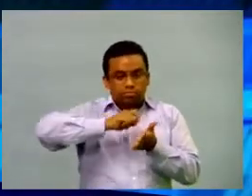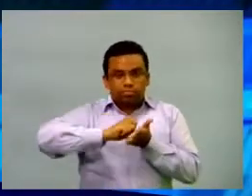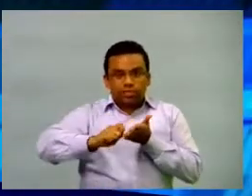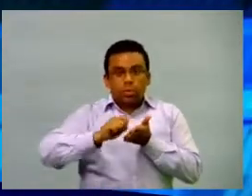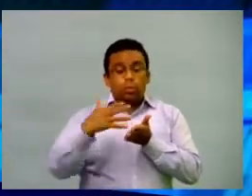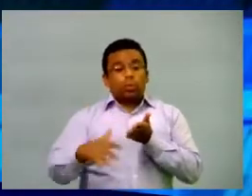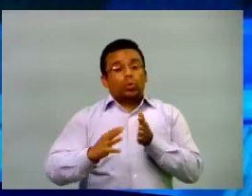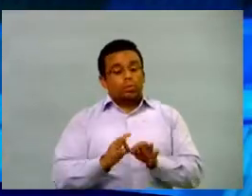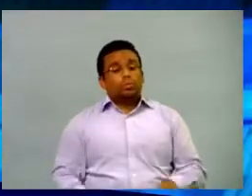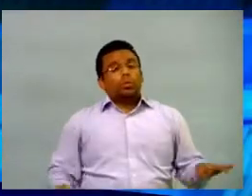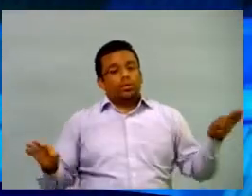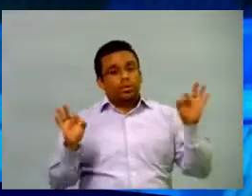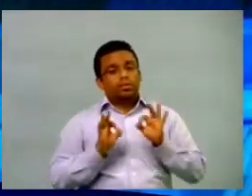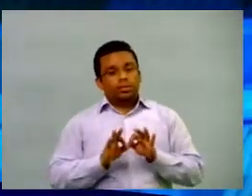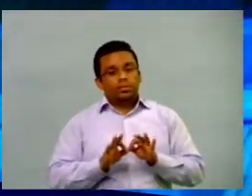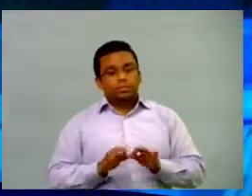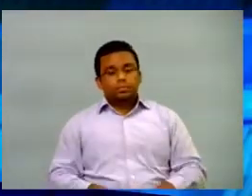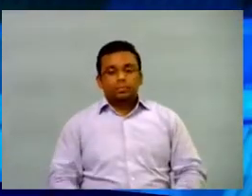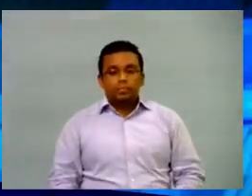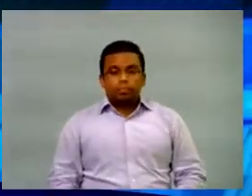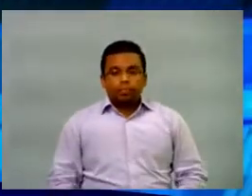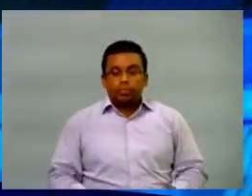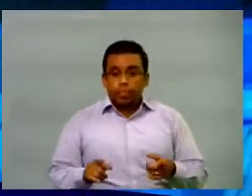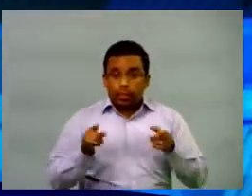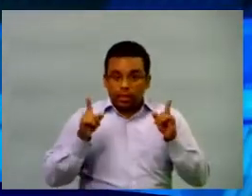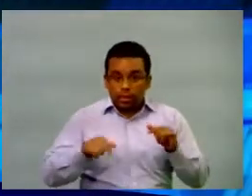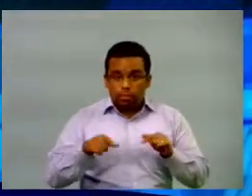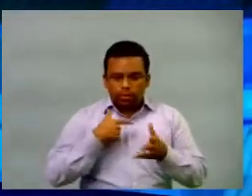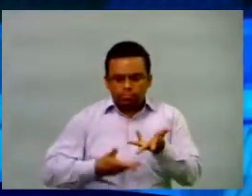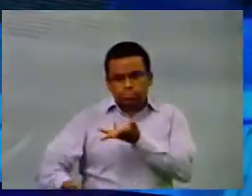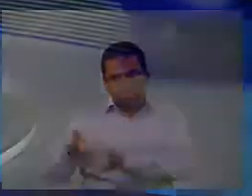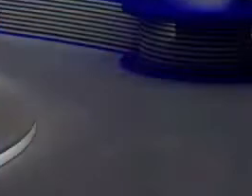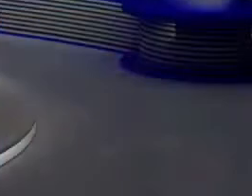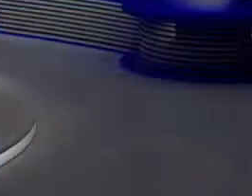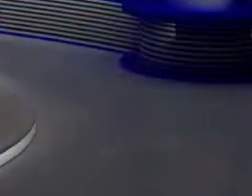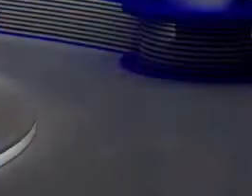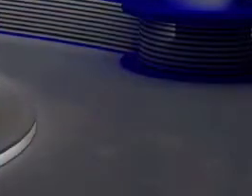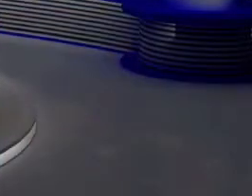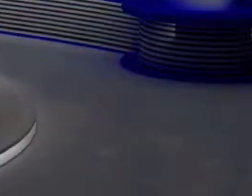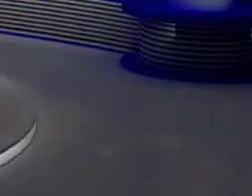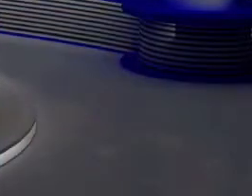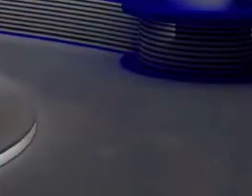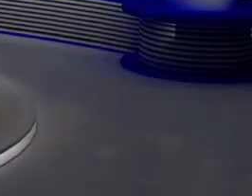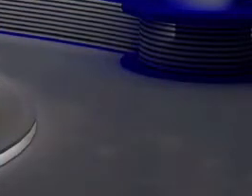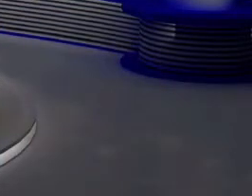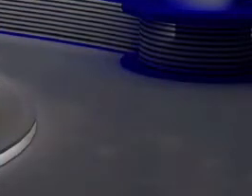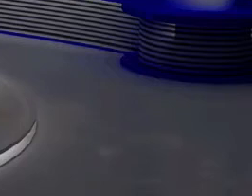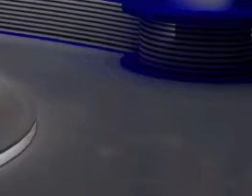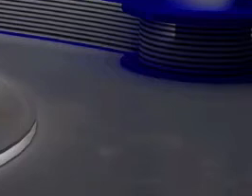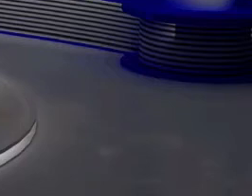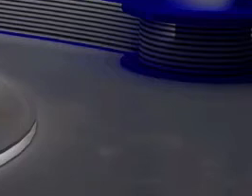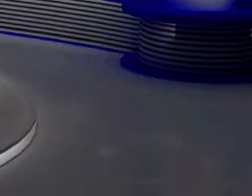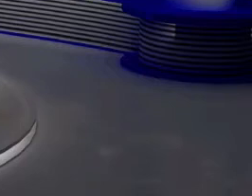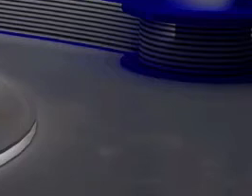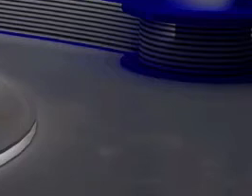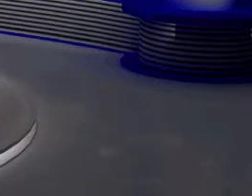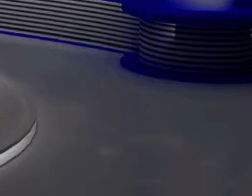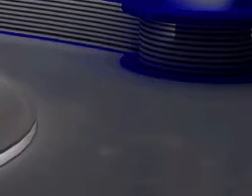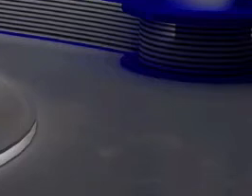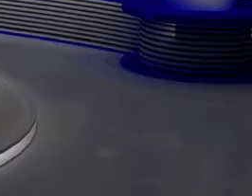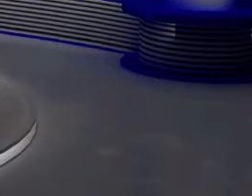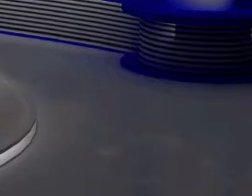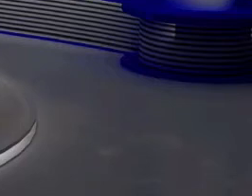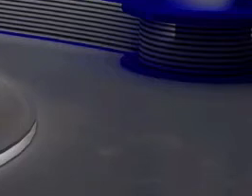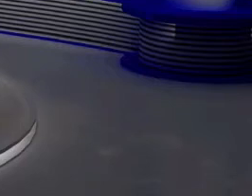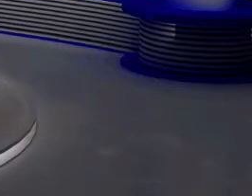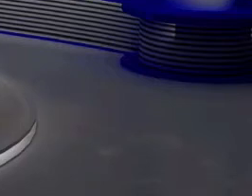súper importante. Rescato mucho el trabajo en equipo, que creo que es una competencia fundamental. Nelicita, ¿tú qué nos dices?